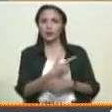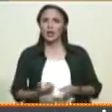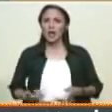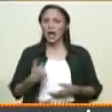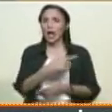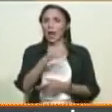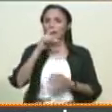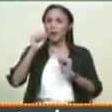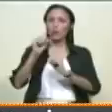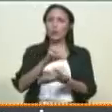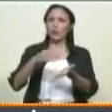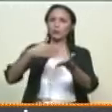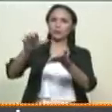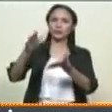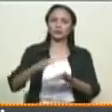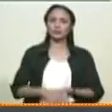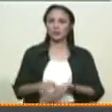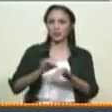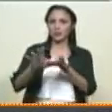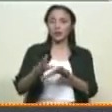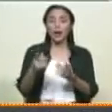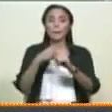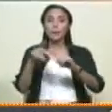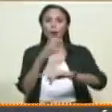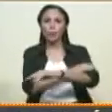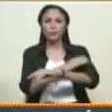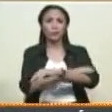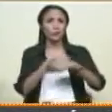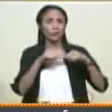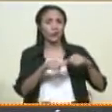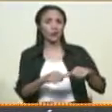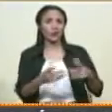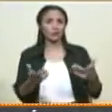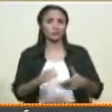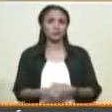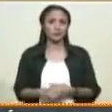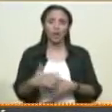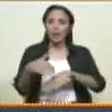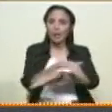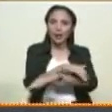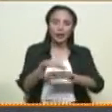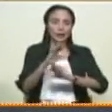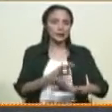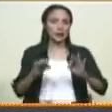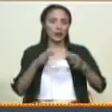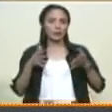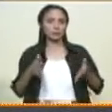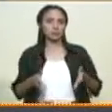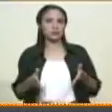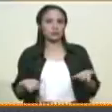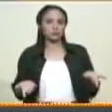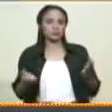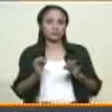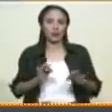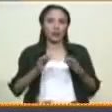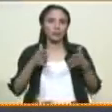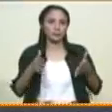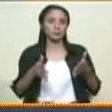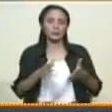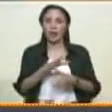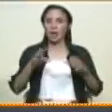irse. Y ninguno de ellos se va. Que no pudieron ni en la calle, no pudieron en elecciones y no pudieron con